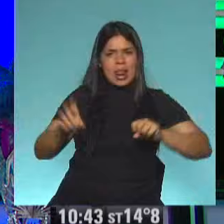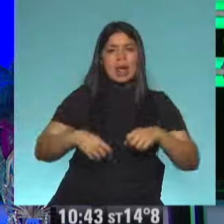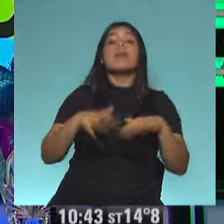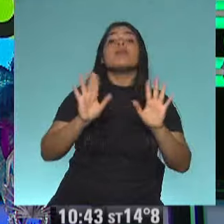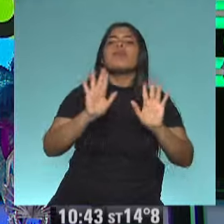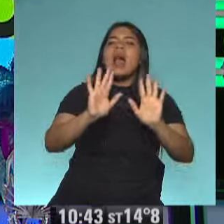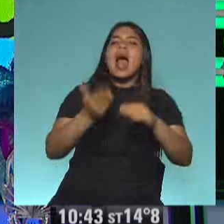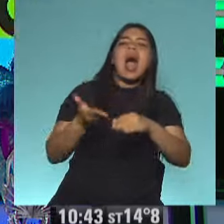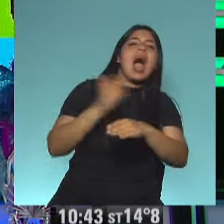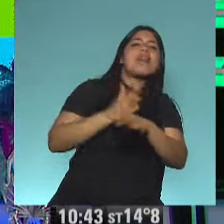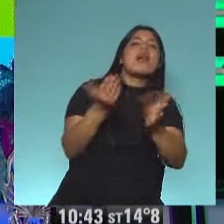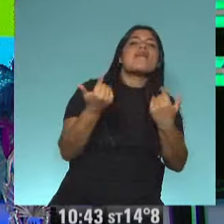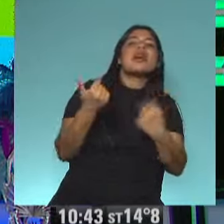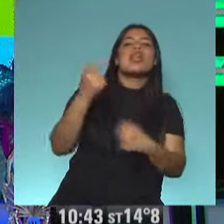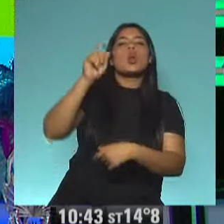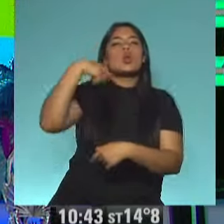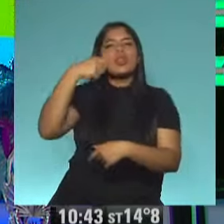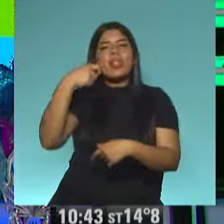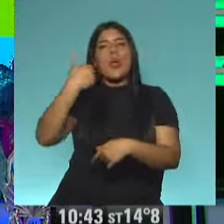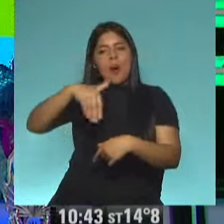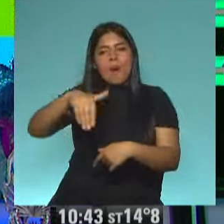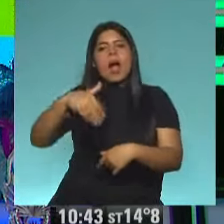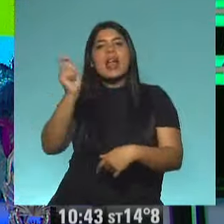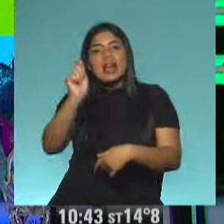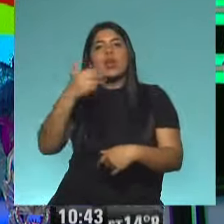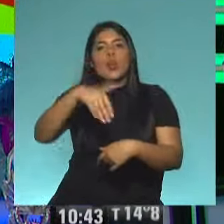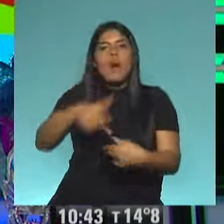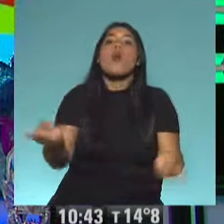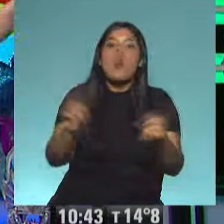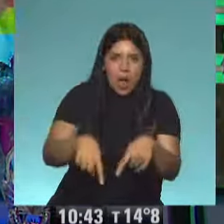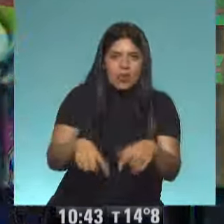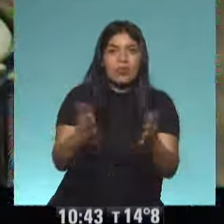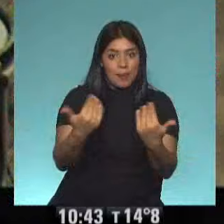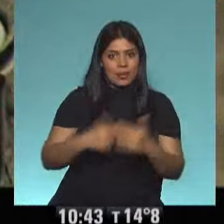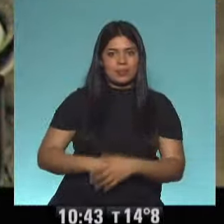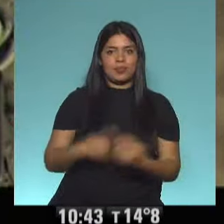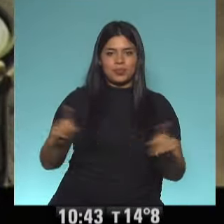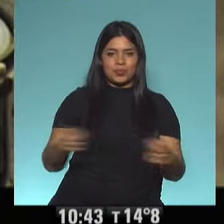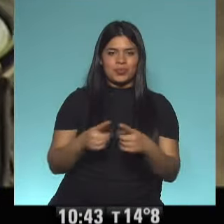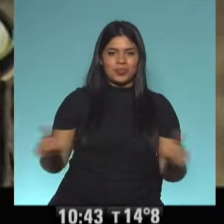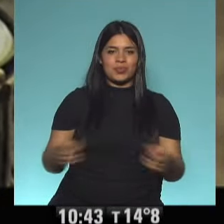recreo viendo un tape carnaval de mi pueblo y enseguida volvemos. Preparemos todo.